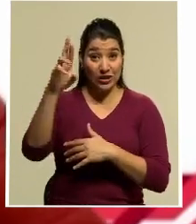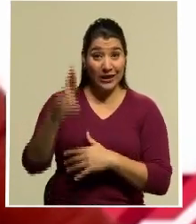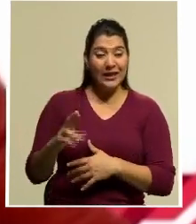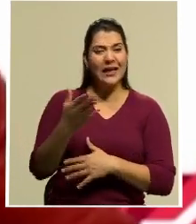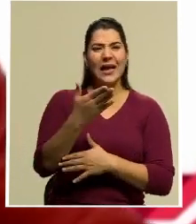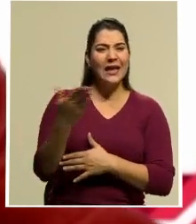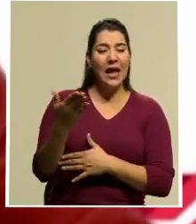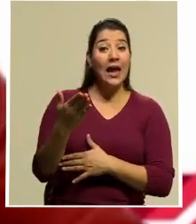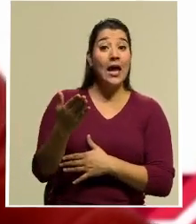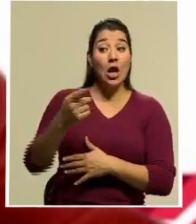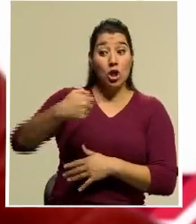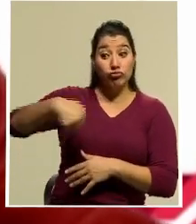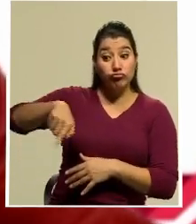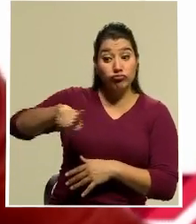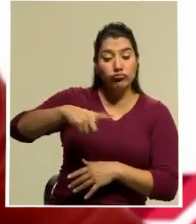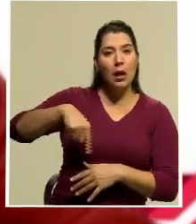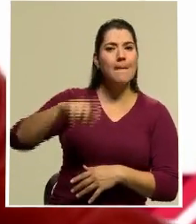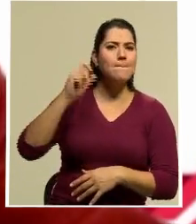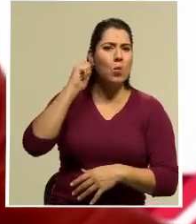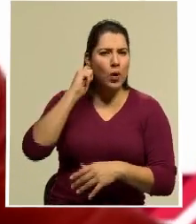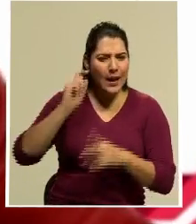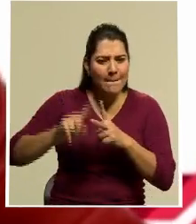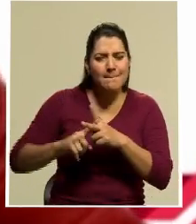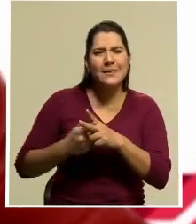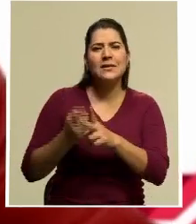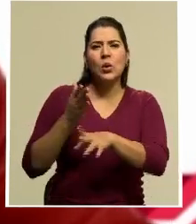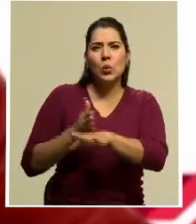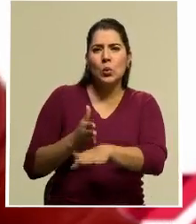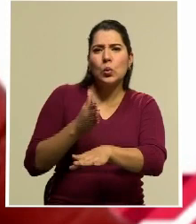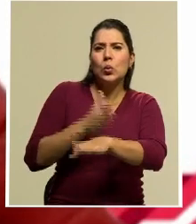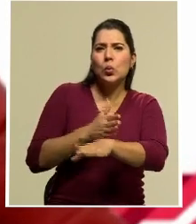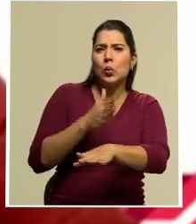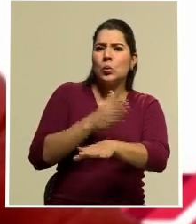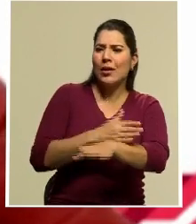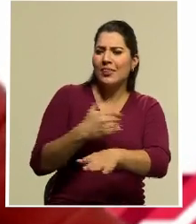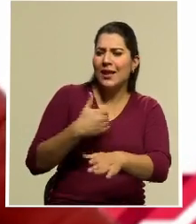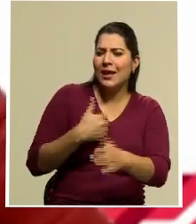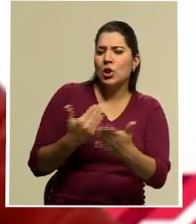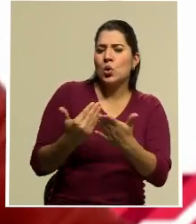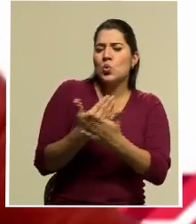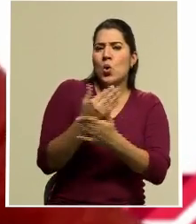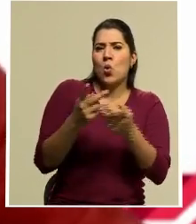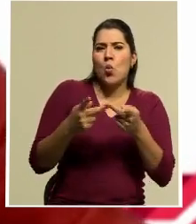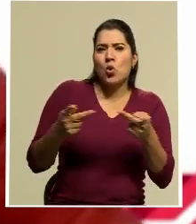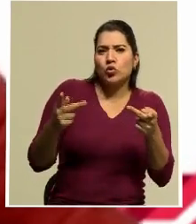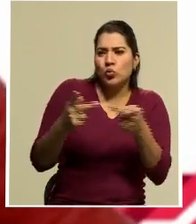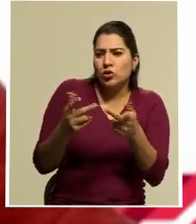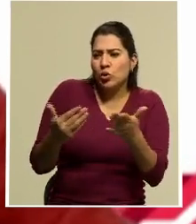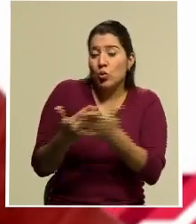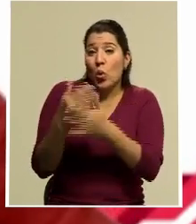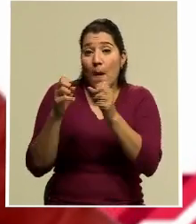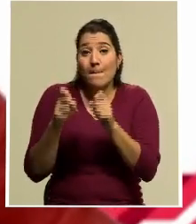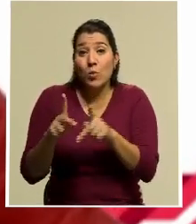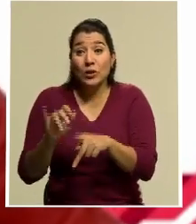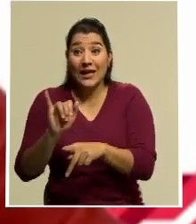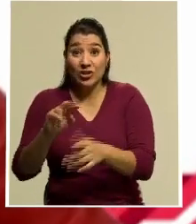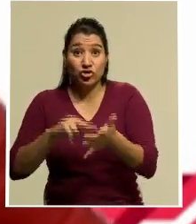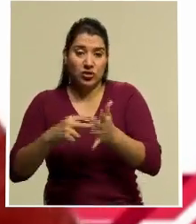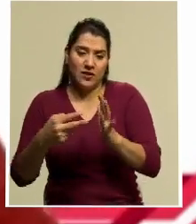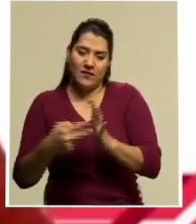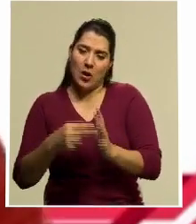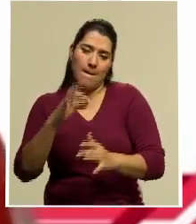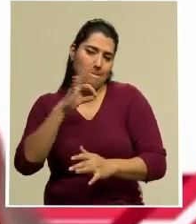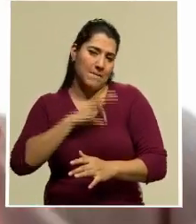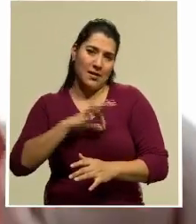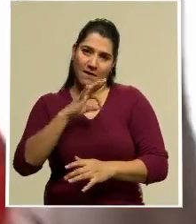mujeres vayamos escalando posiciones, abriendo espacios. Ese es un beneficio absoluto,